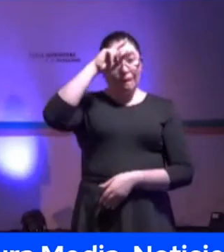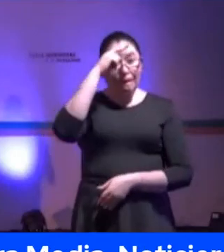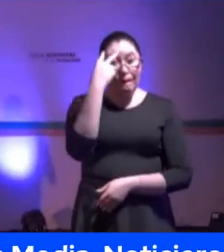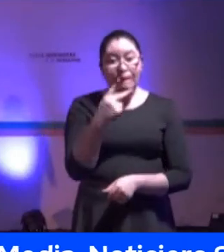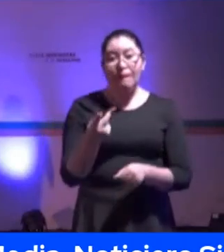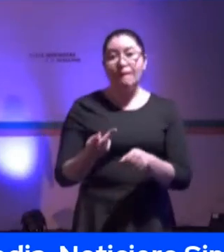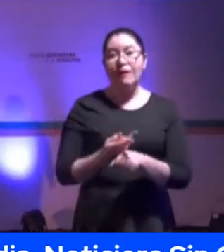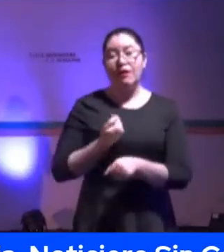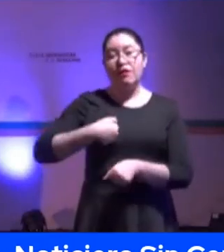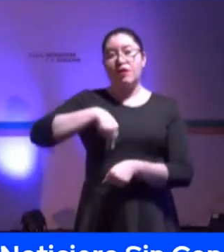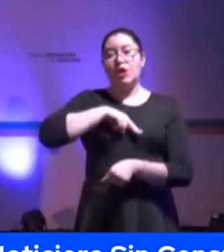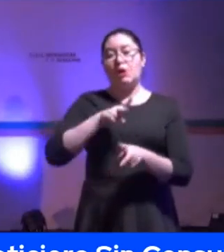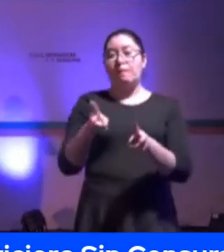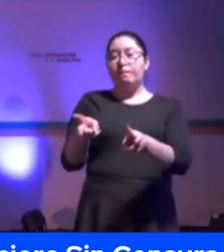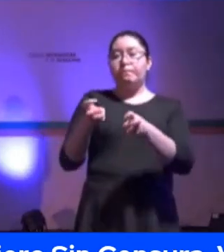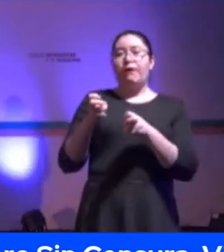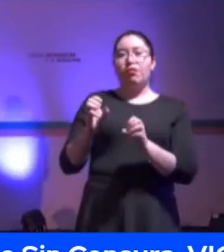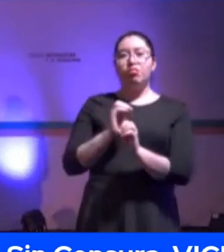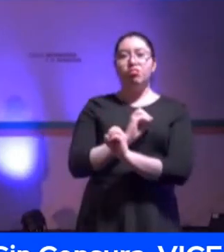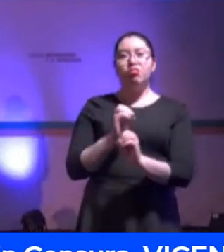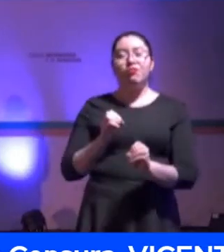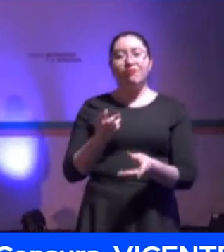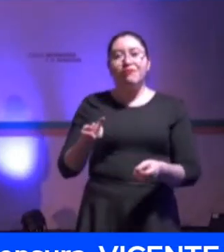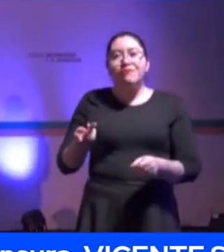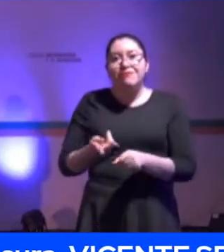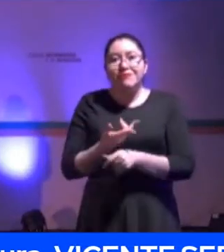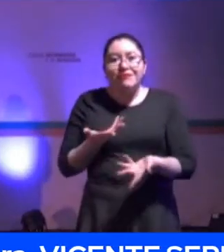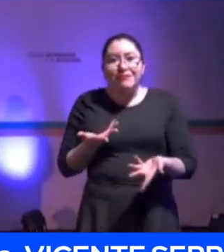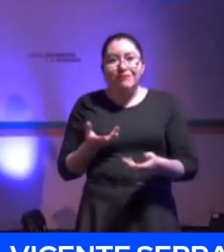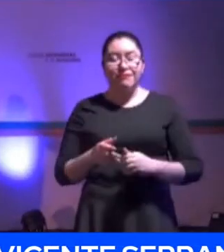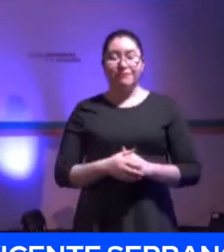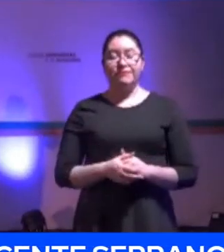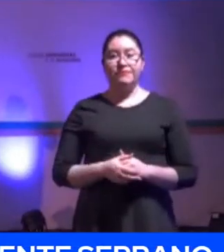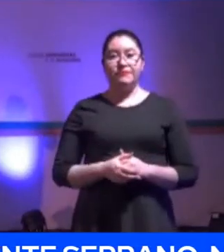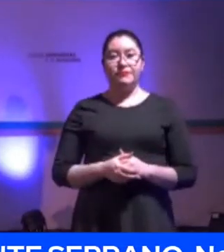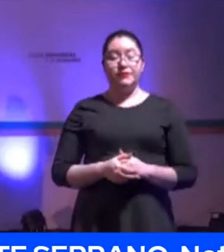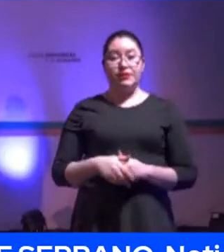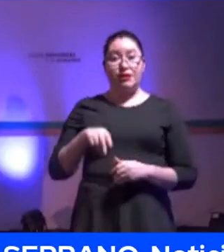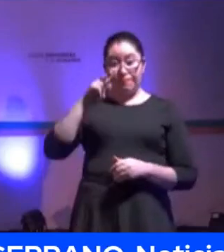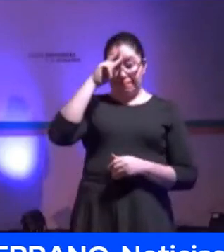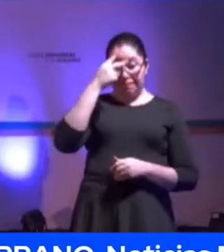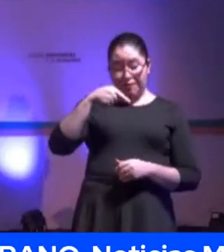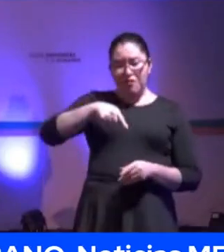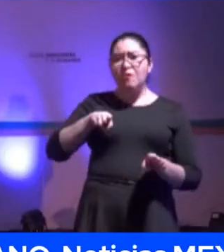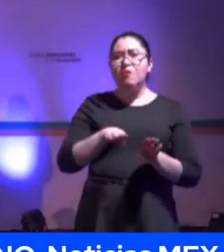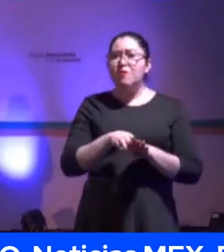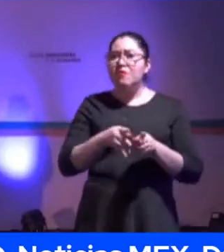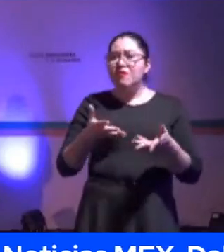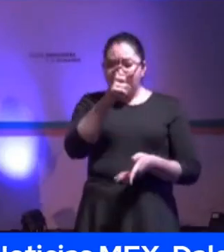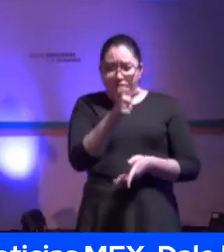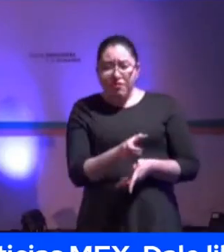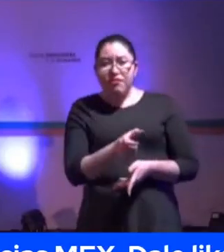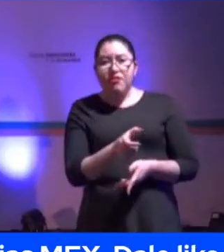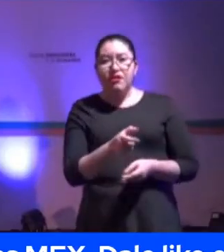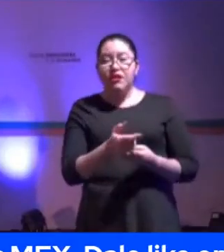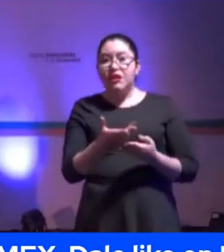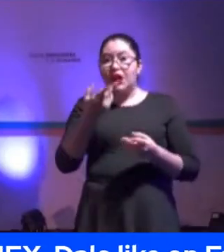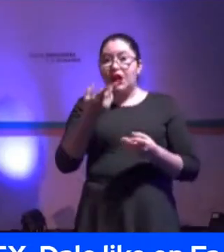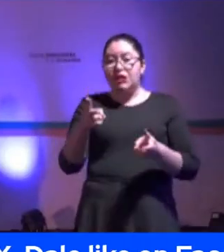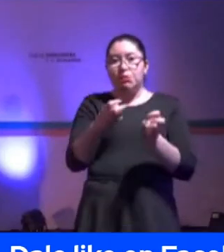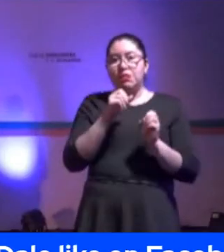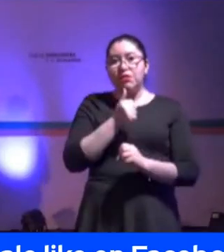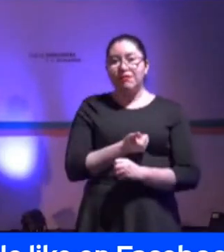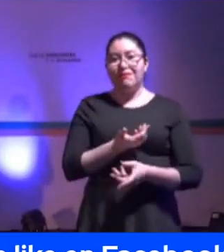no nos hubiesen robado tanto? ¿Qué sería México si no nos hubiesen saqueado tanto? Y para eso sirve